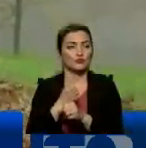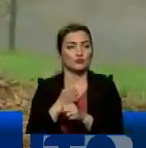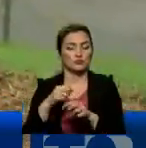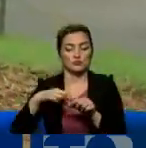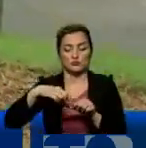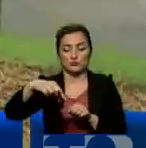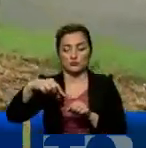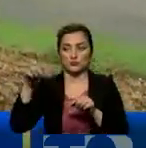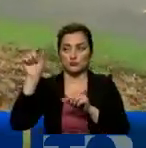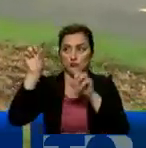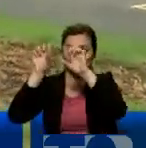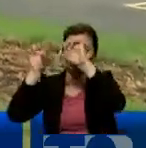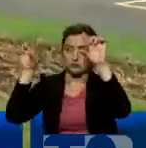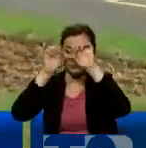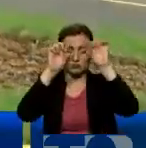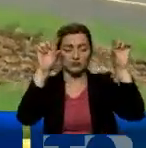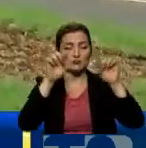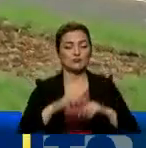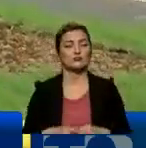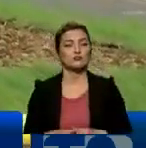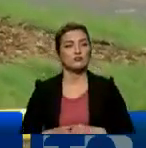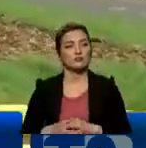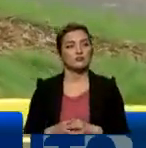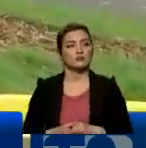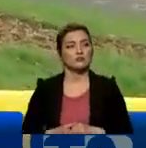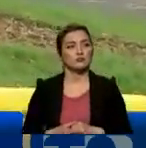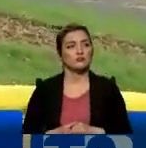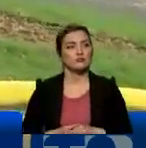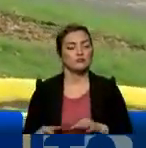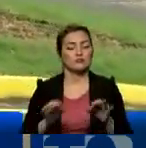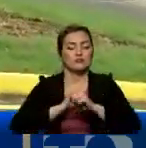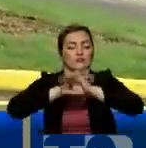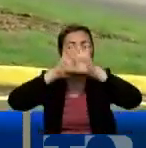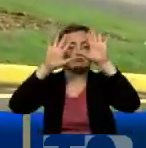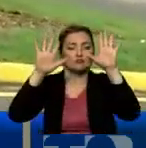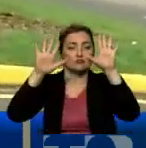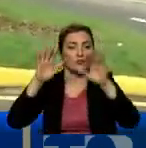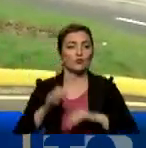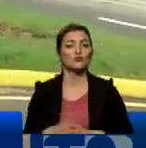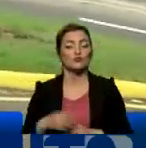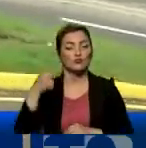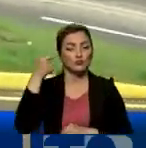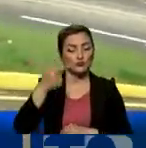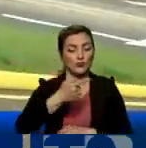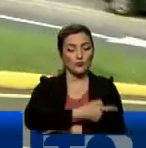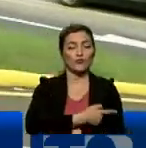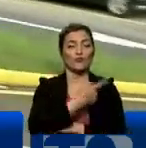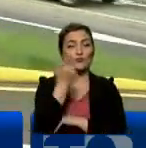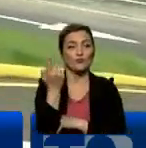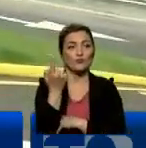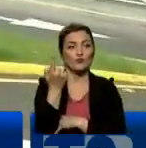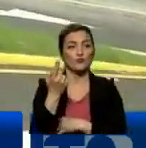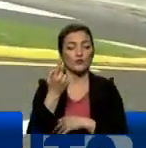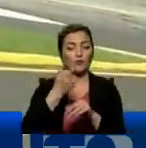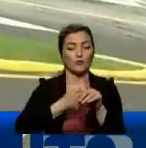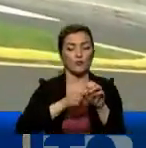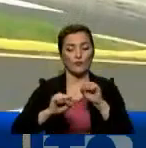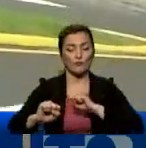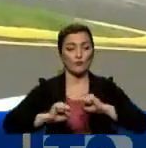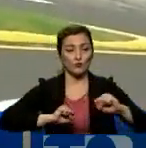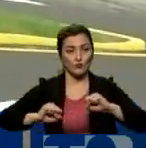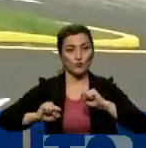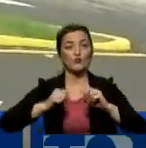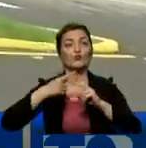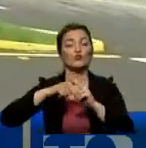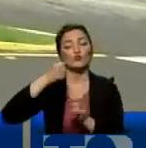señalización horizontal y vertical. Quizá lo que hay que aclarar es de que en los próximos días, en el mes de mayo, vamos